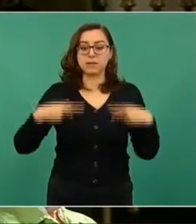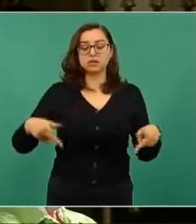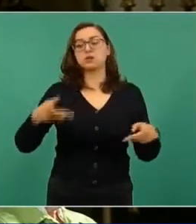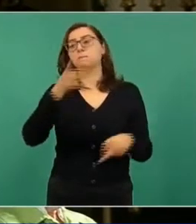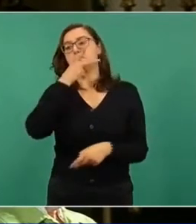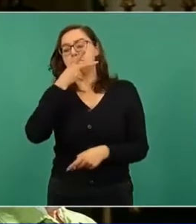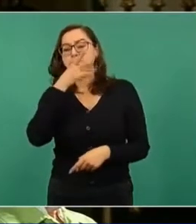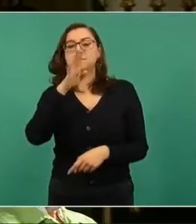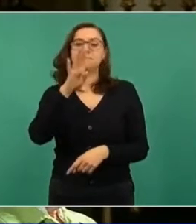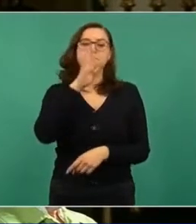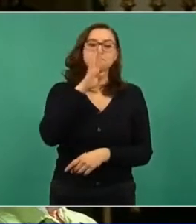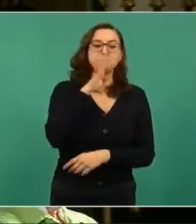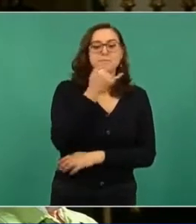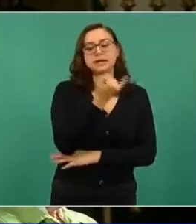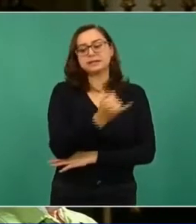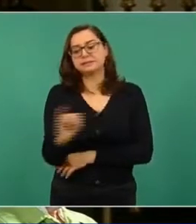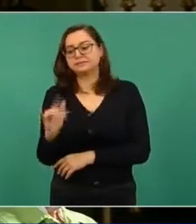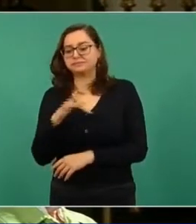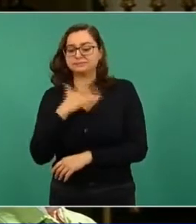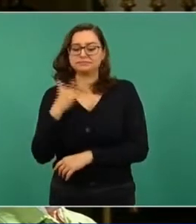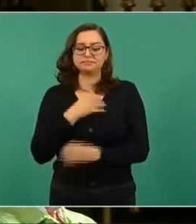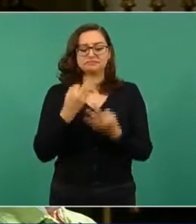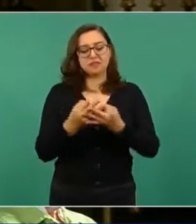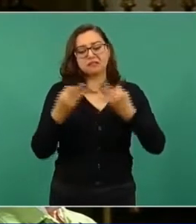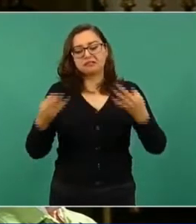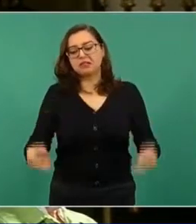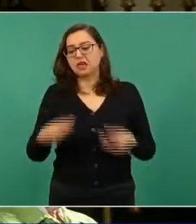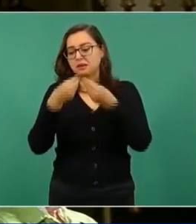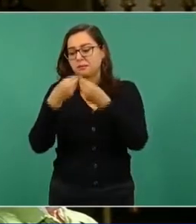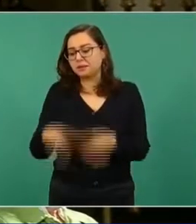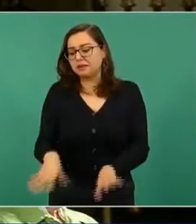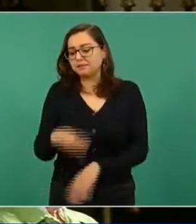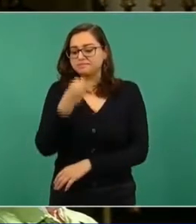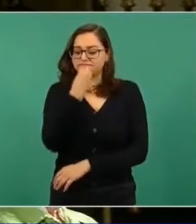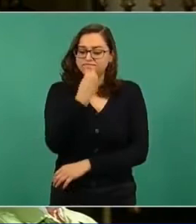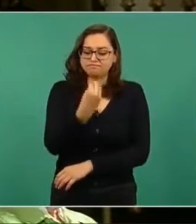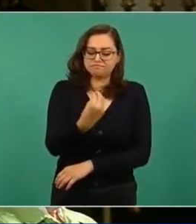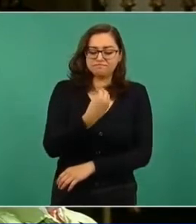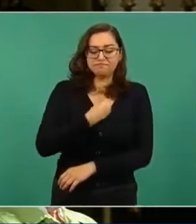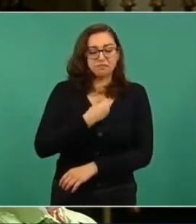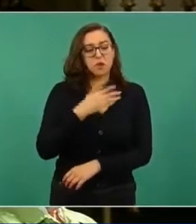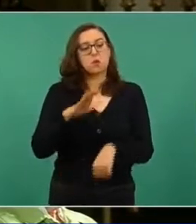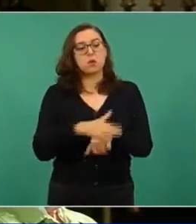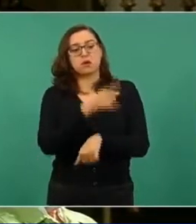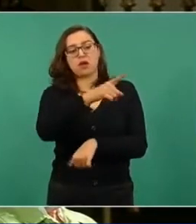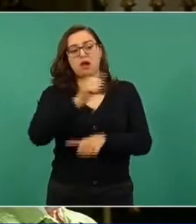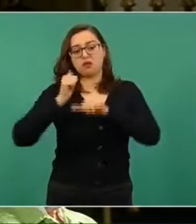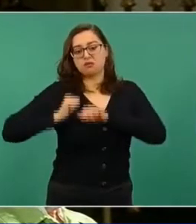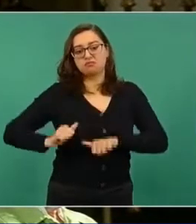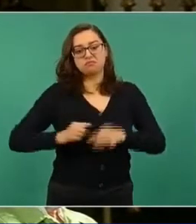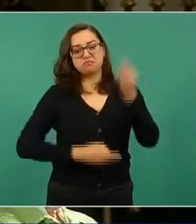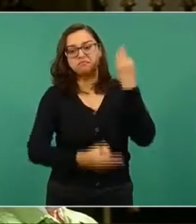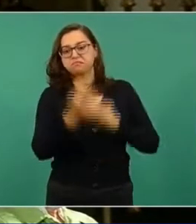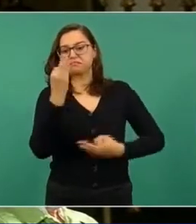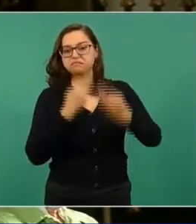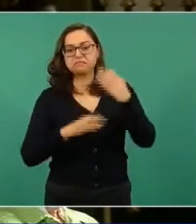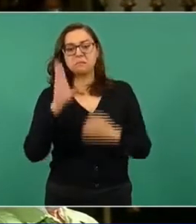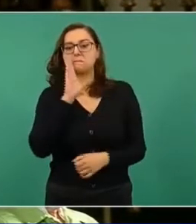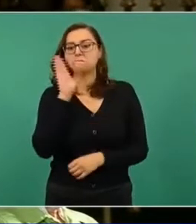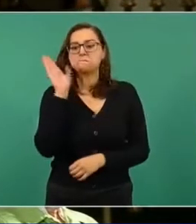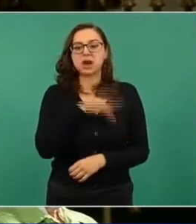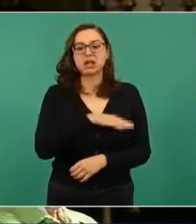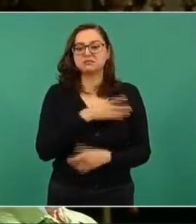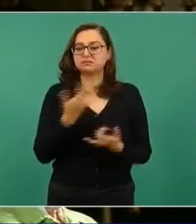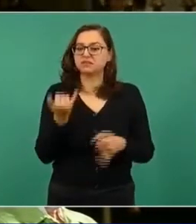kinder, ya estaban resignados a la pérdida, afrentados pero impotentes ante el trato que le habían dado las autoridades municipales, quienes nunca